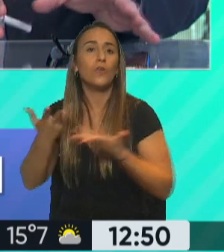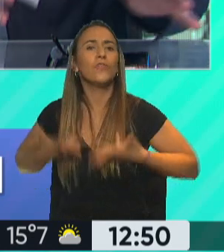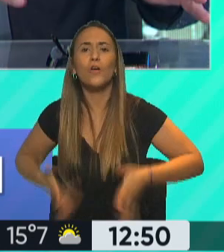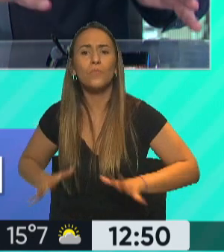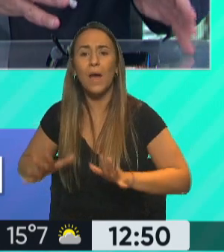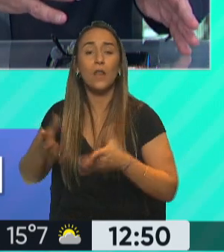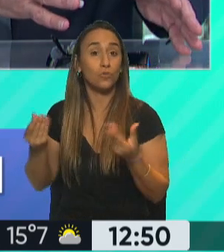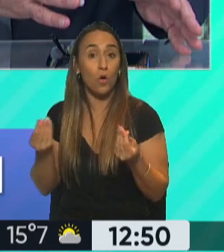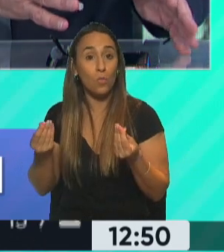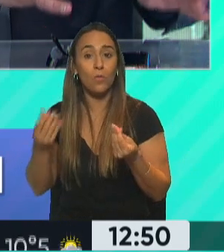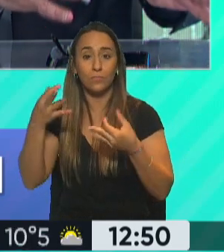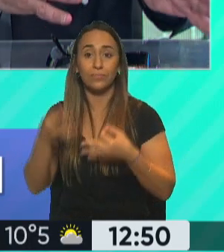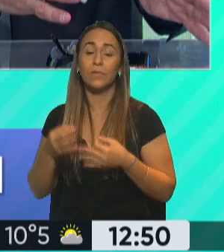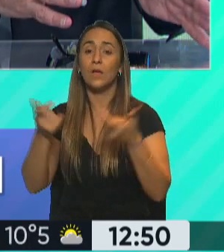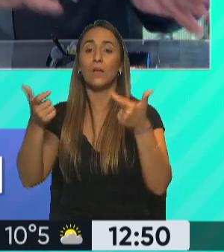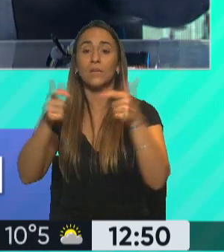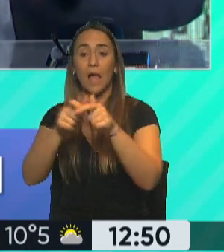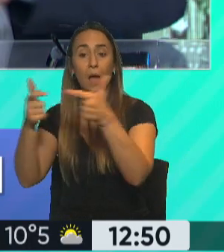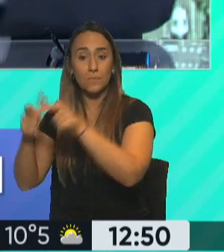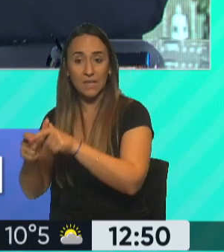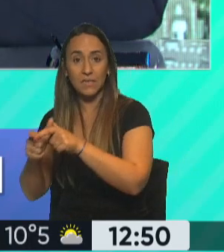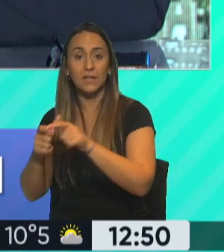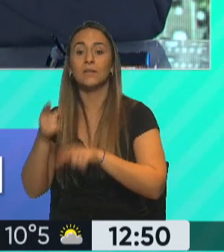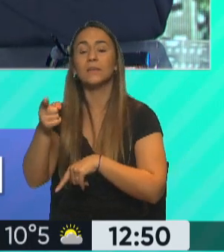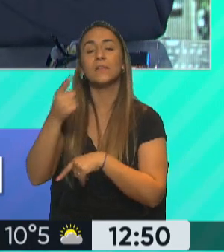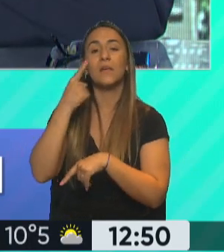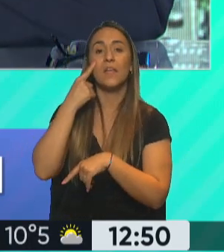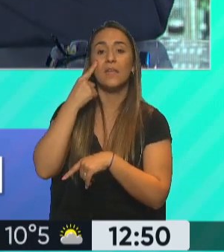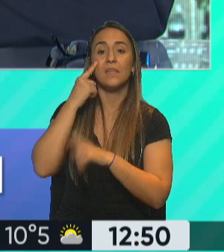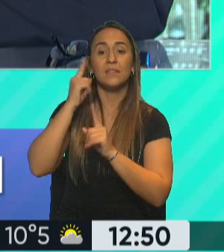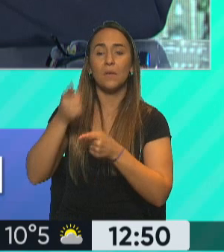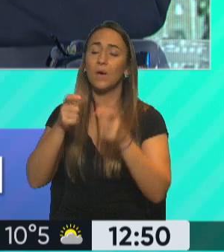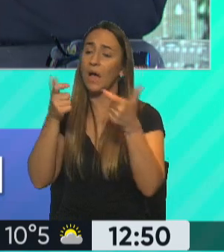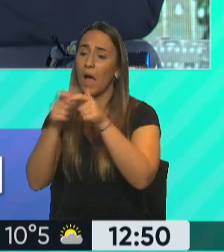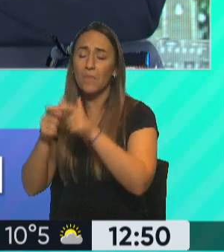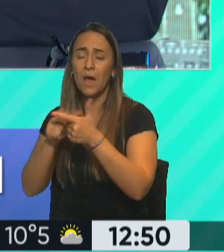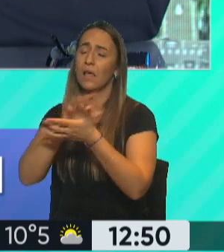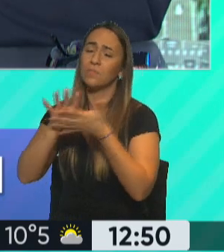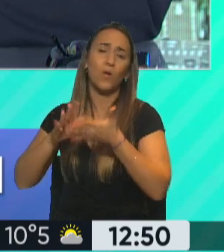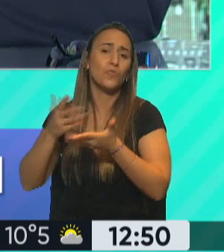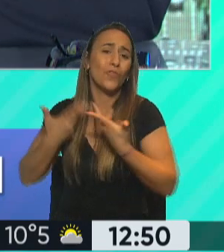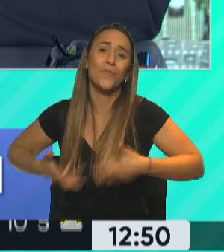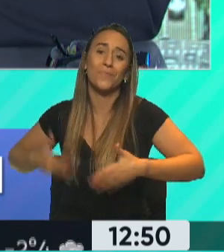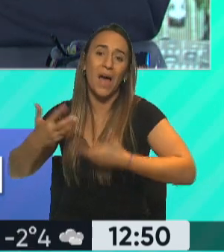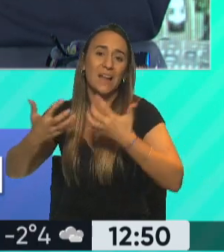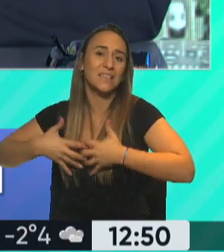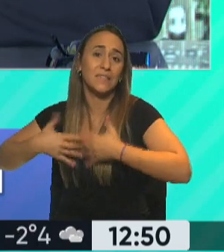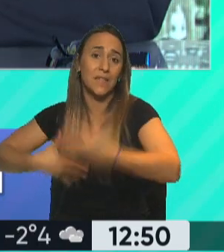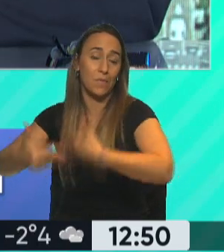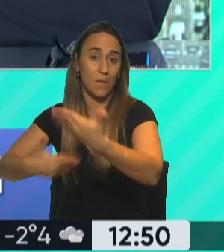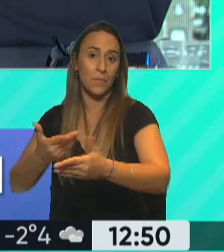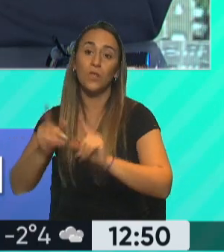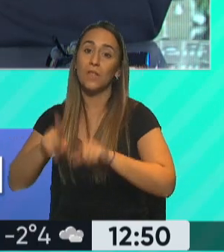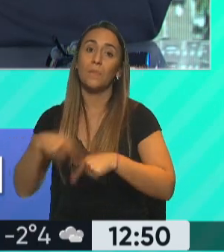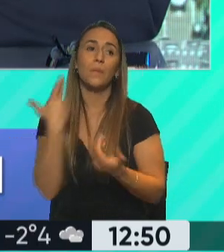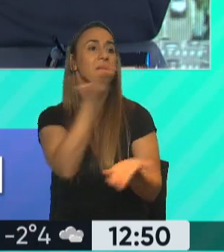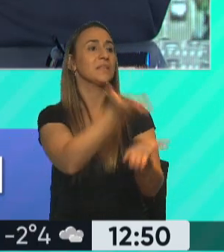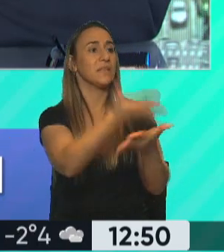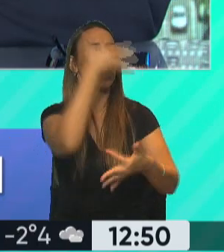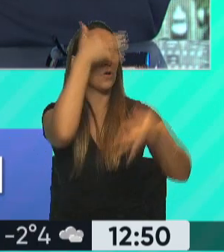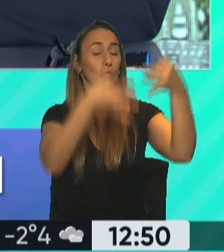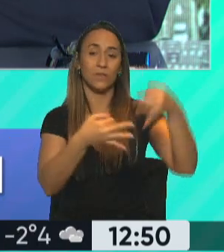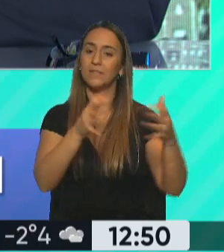normales. ¿Cuál es? La comisión bicameral por un lado, pero también por el otro lado están las presentaciones en la justicia. Aquí hay un rol